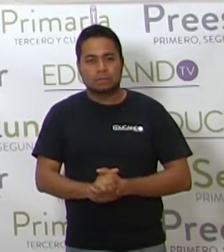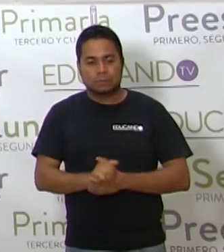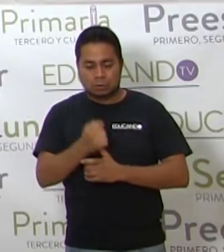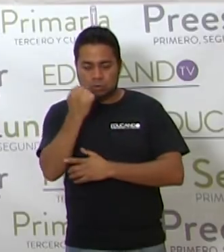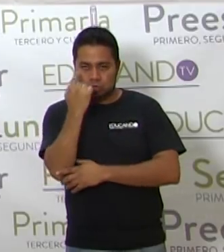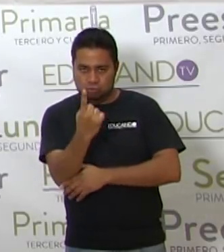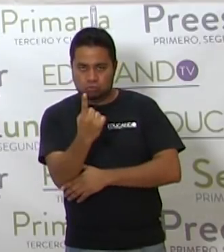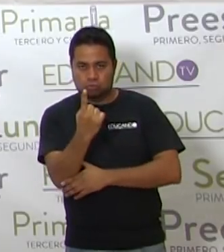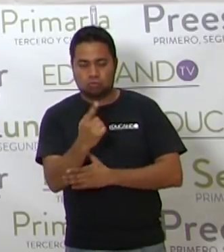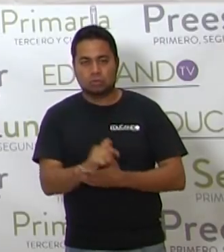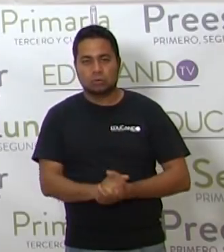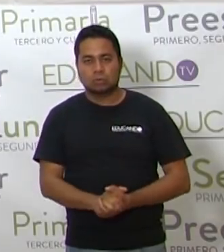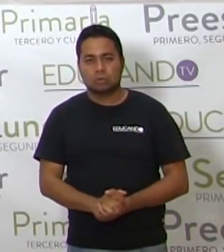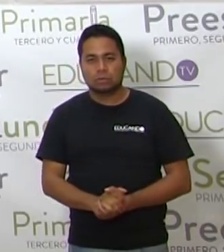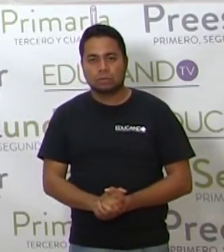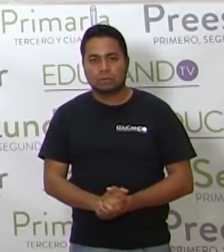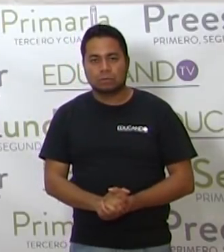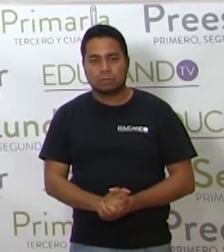1. ¿Bien?